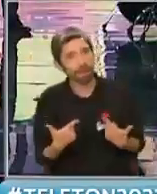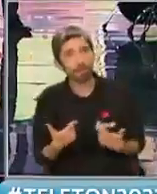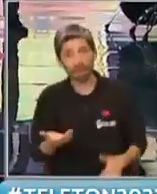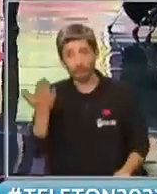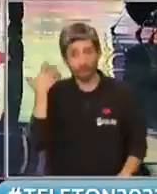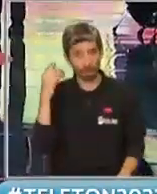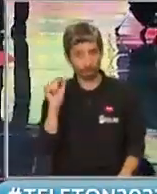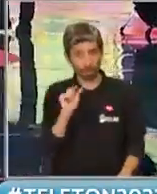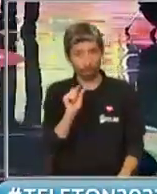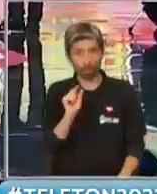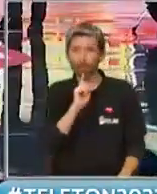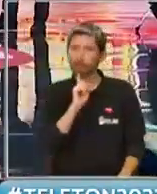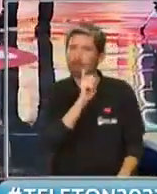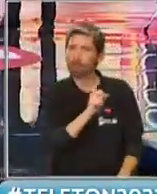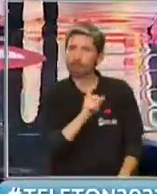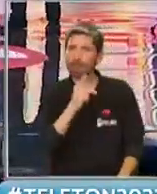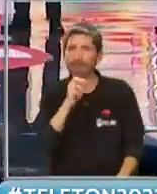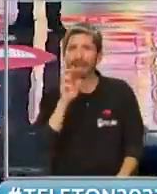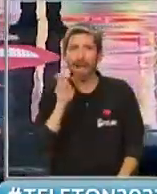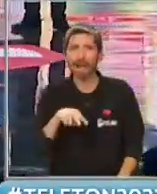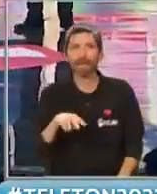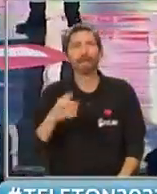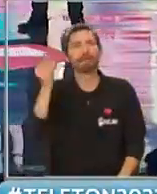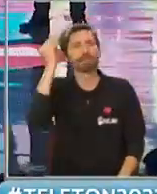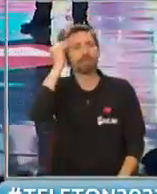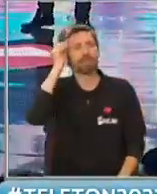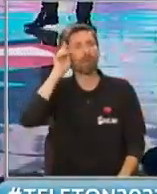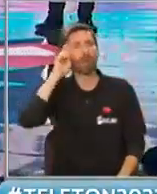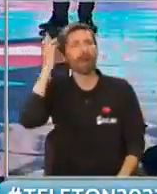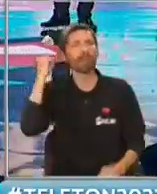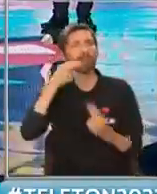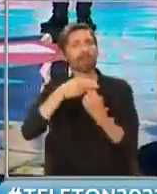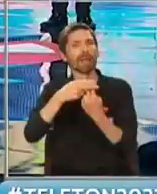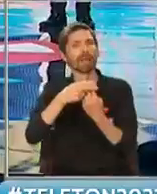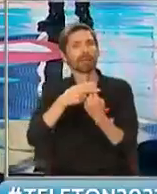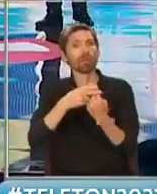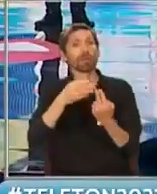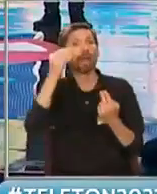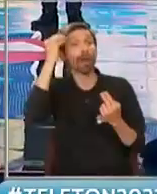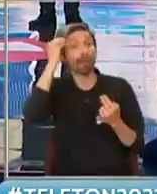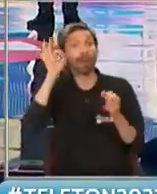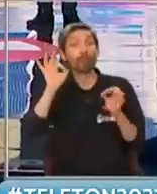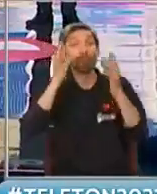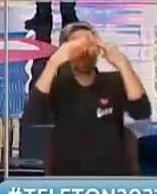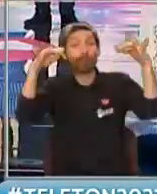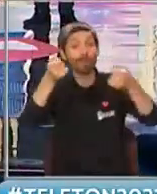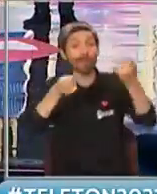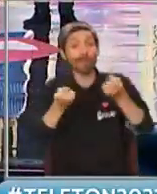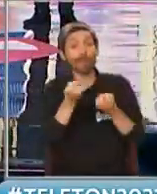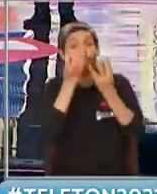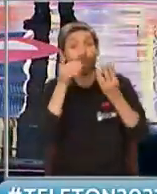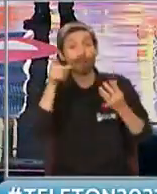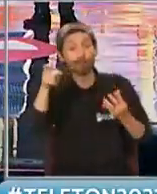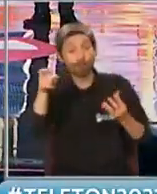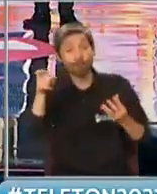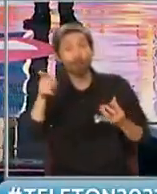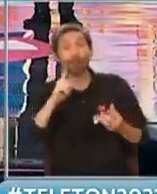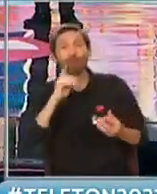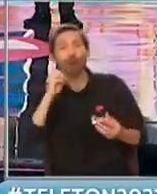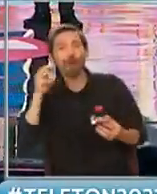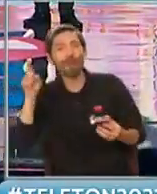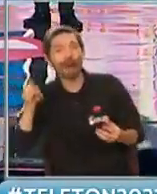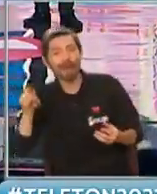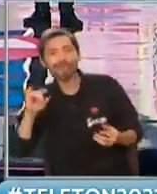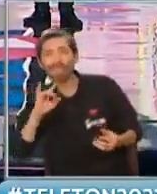rato yo le pregunté a Karen cuál era su momento Teletón para recordar y se acordó de La Pérgola de las flores donde estabas tú de tomasito y